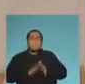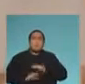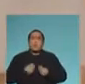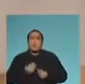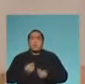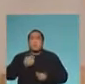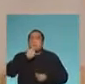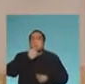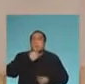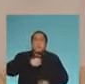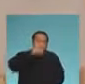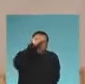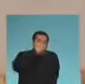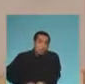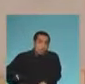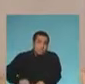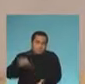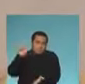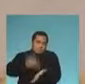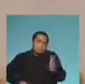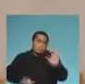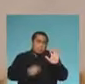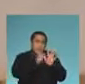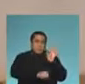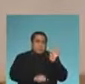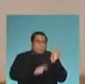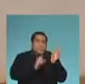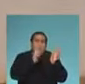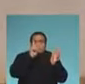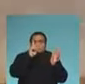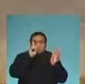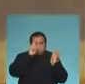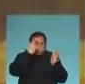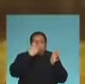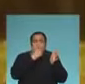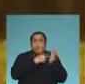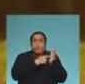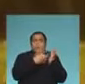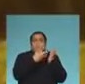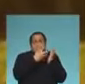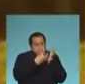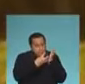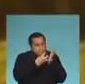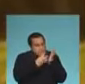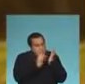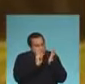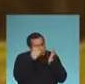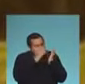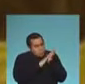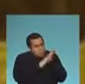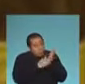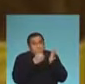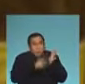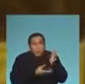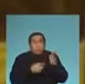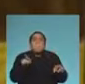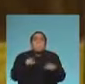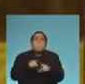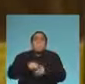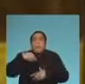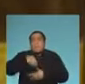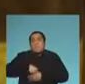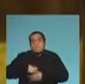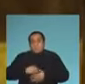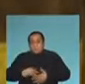Cuando nos cortamos la mano, enseguida se produce una coagulación, la cicatrización y se repara. Bueno, eso mismo pasa por dentro. Entonces, tenemos